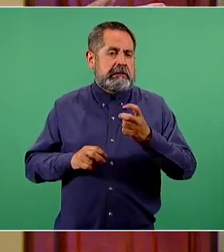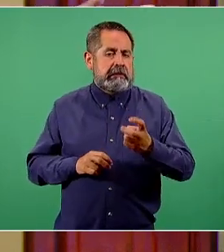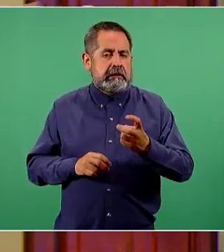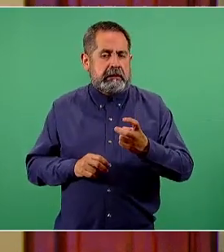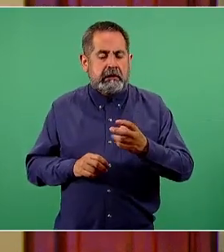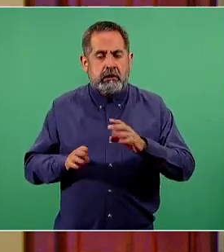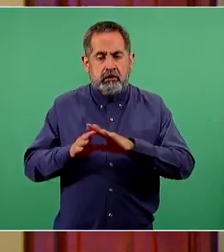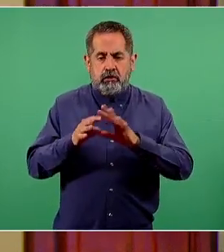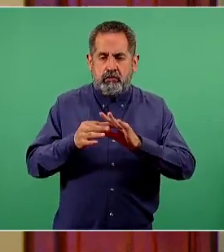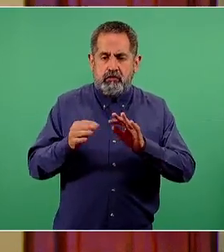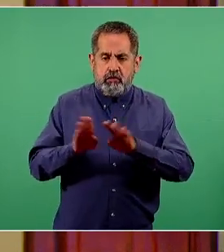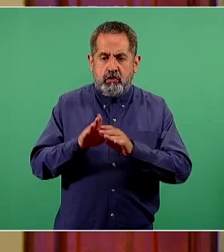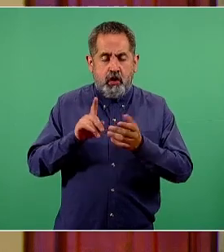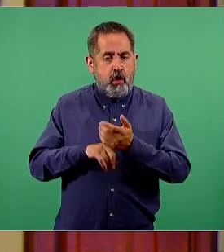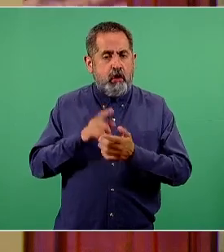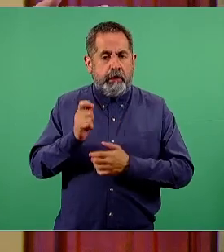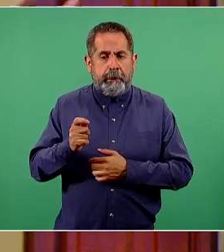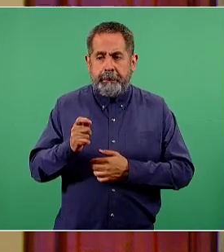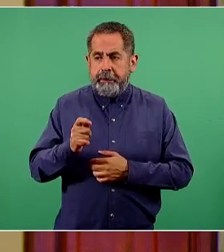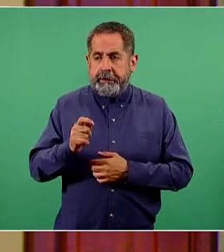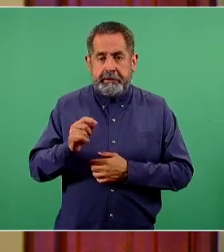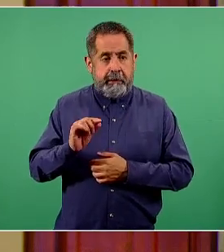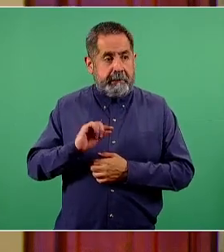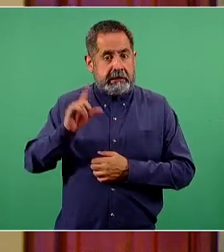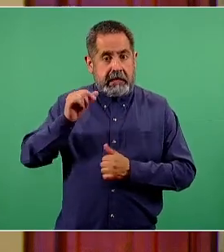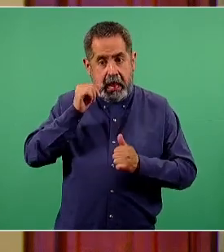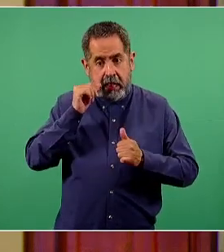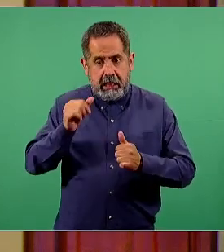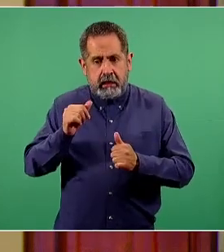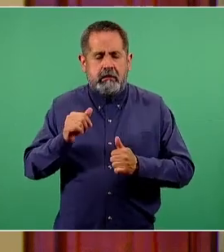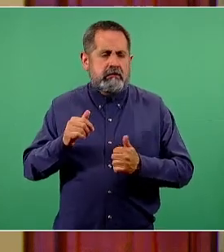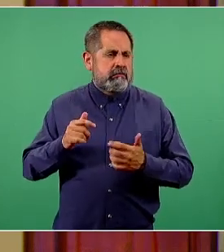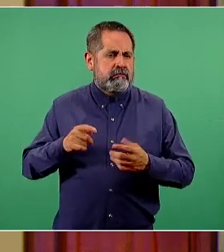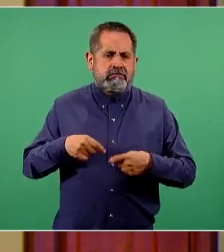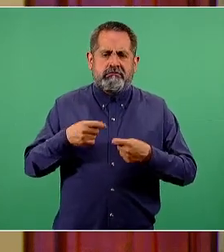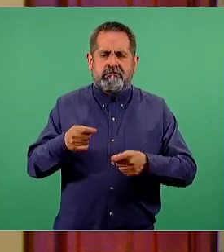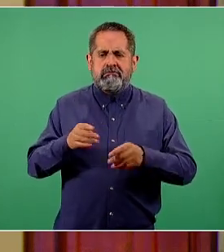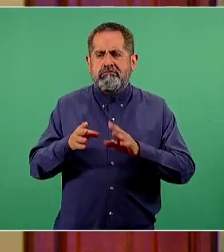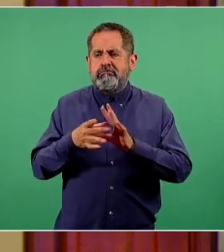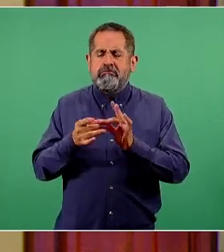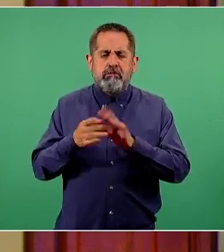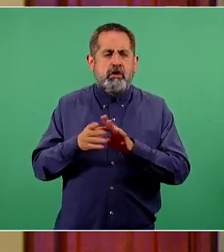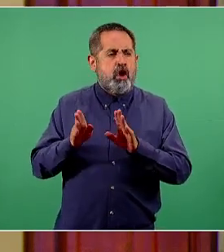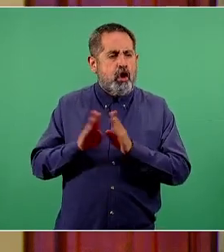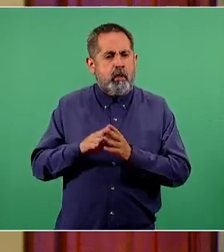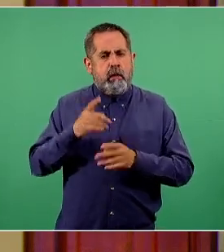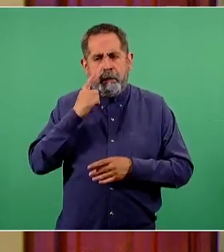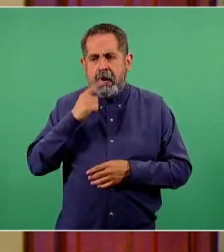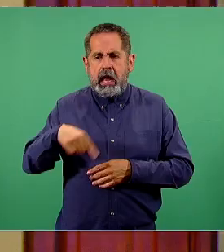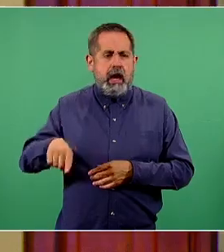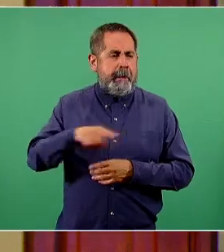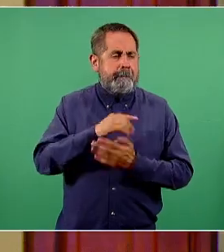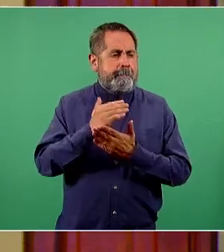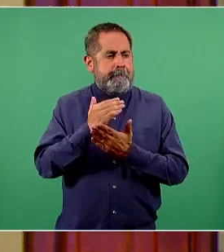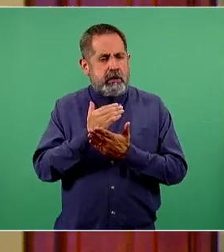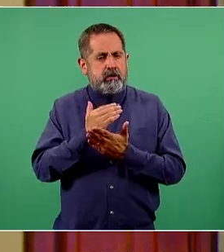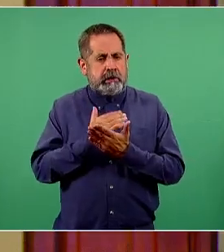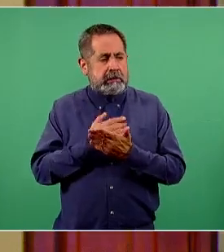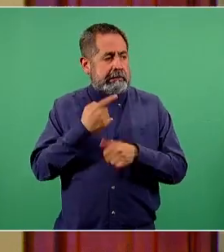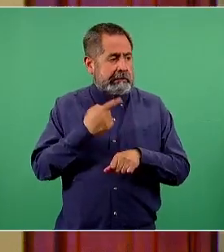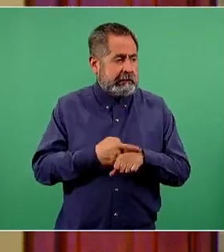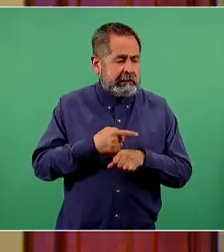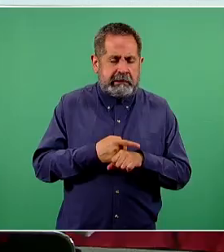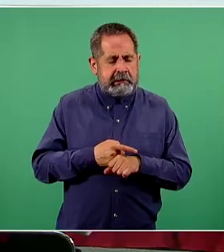de esta atención especializada se contribuye obviamente también a combatir y disminuir la letalidad